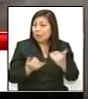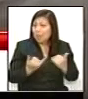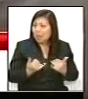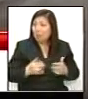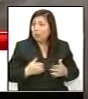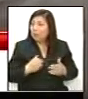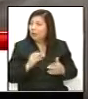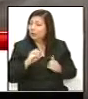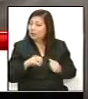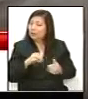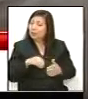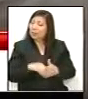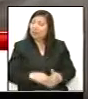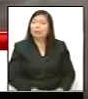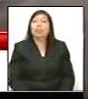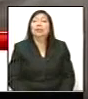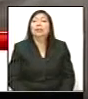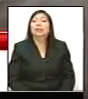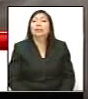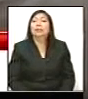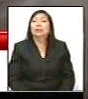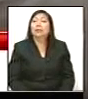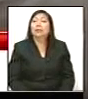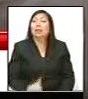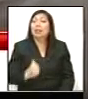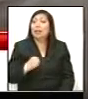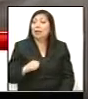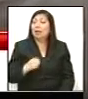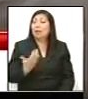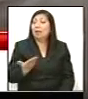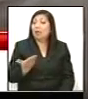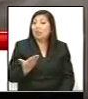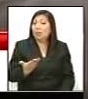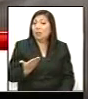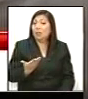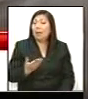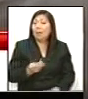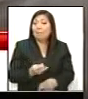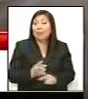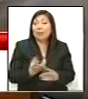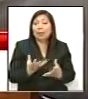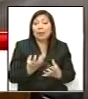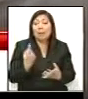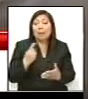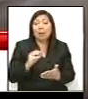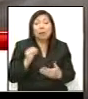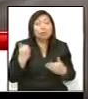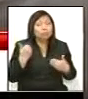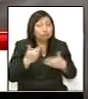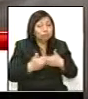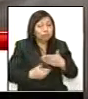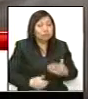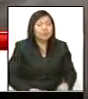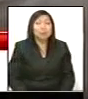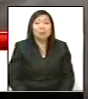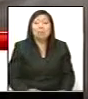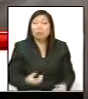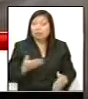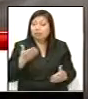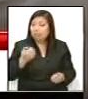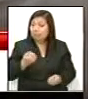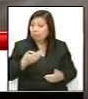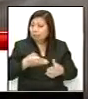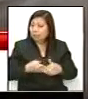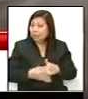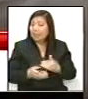puede dar, y con el aval del gobierno el alcalde actual podría conseguir el préstamo que quiera para poderla continuar. Porque la vía expresa